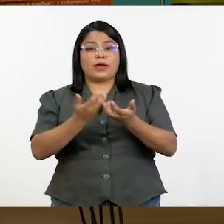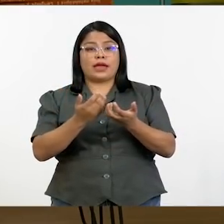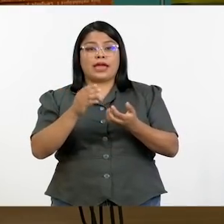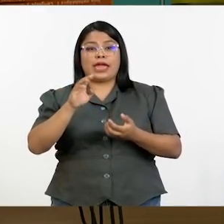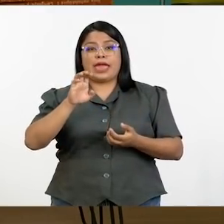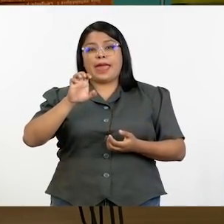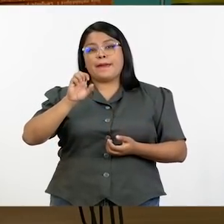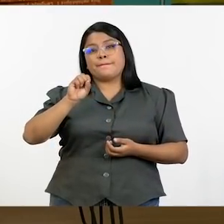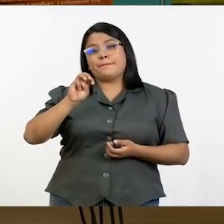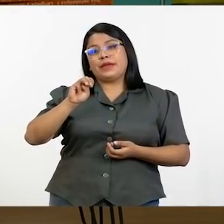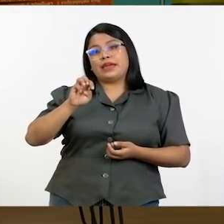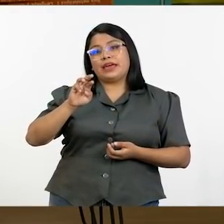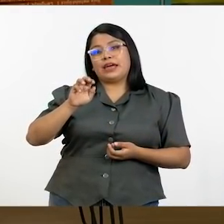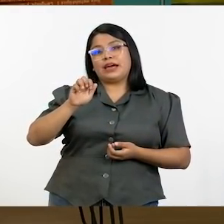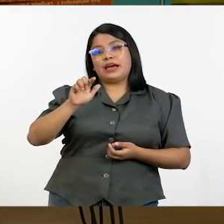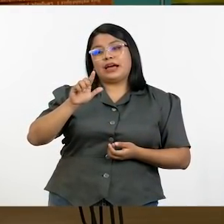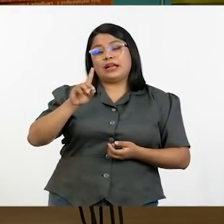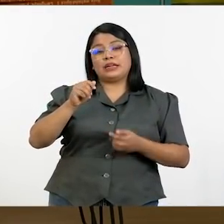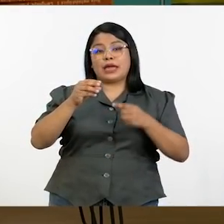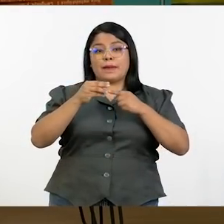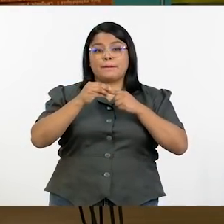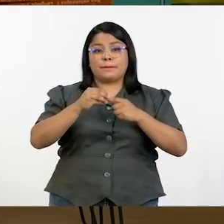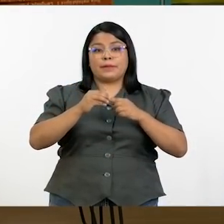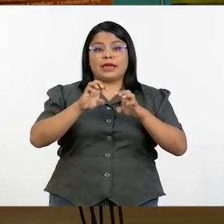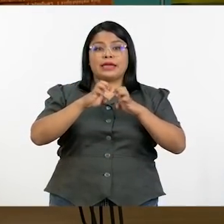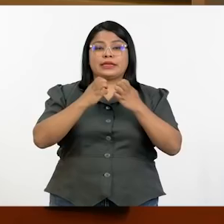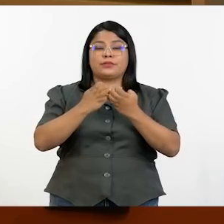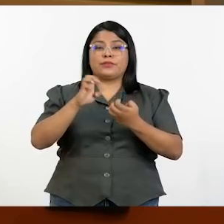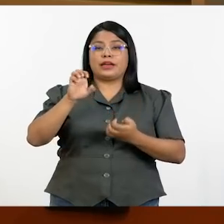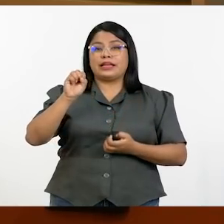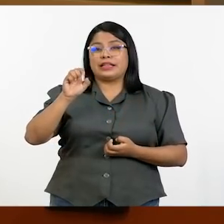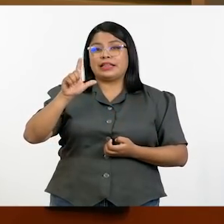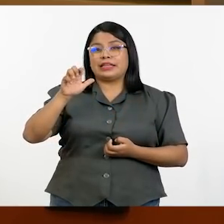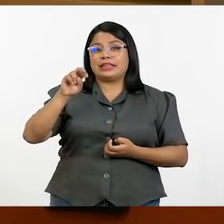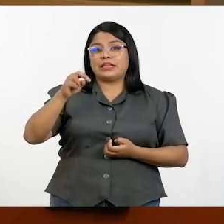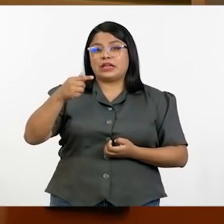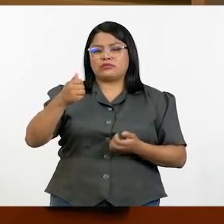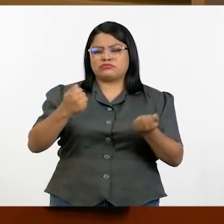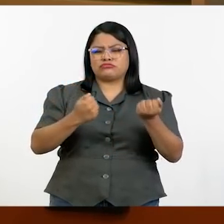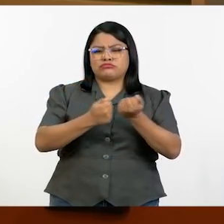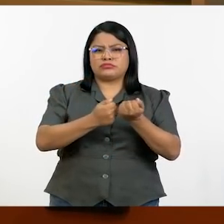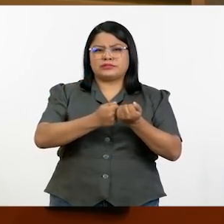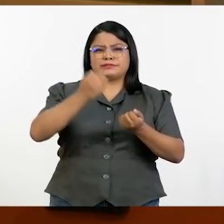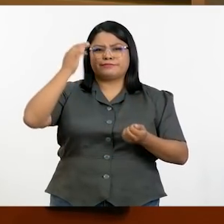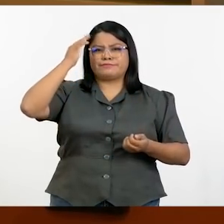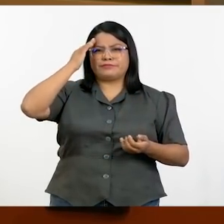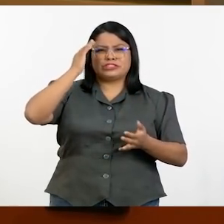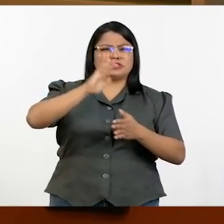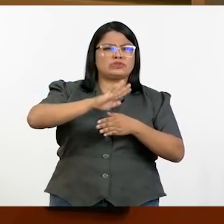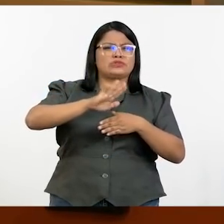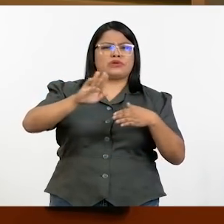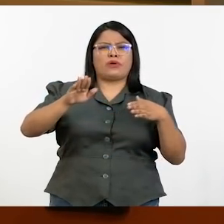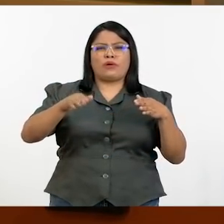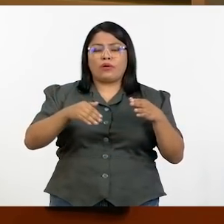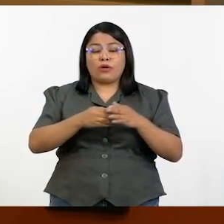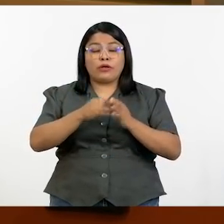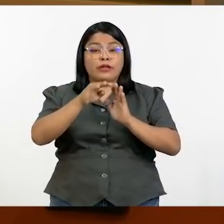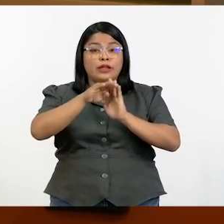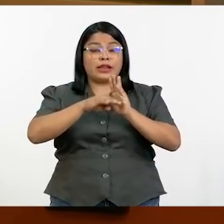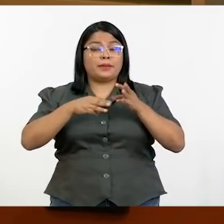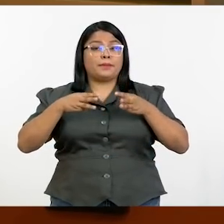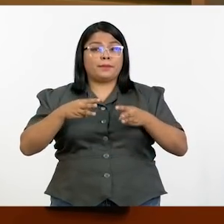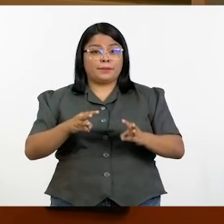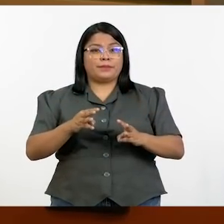Ramos, quien es una de las especialistas del equipo de ESLengua y que nos estará apoyando para conocer todo lo relacionado a las